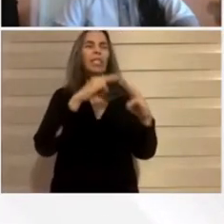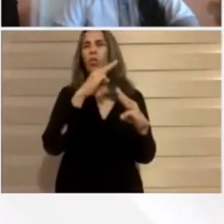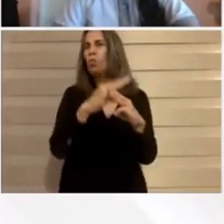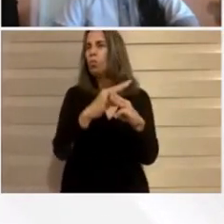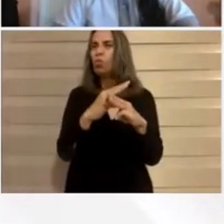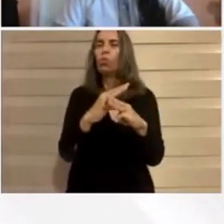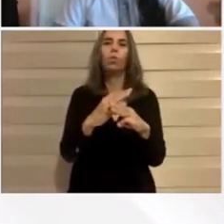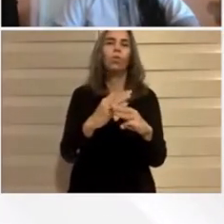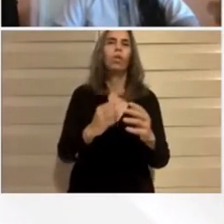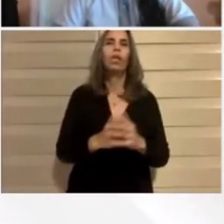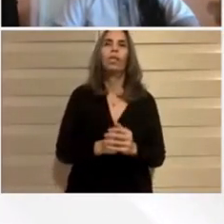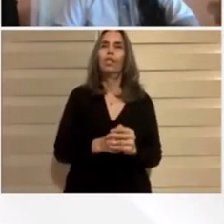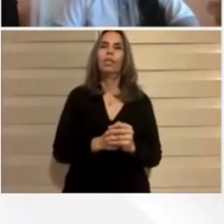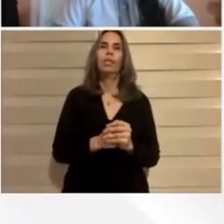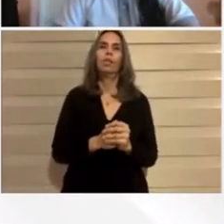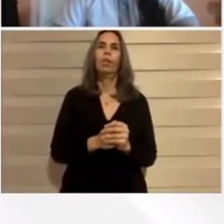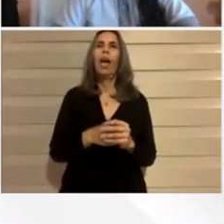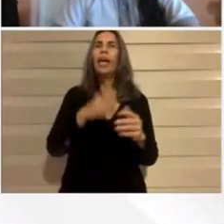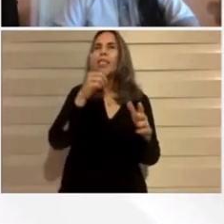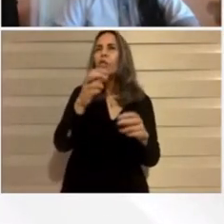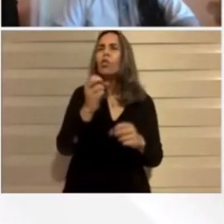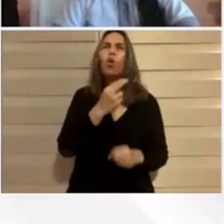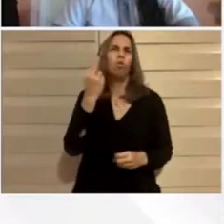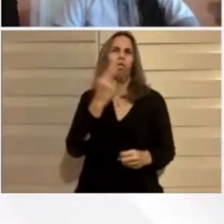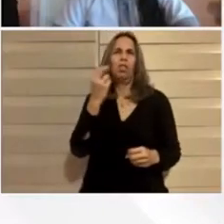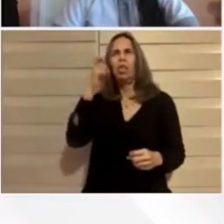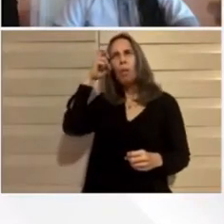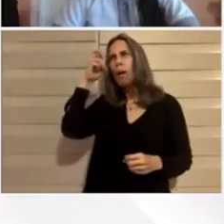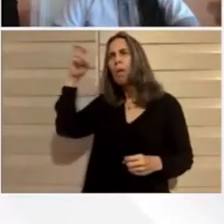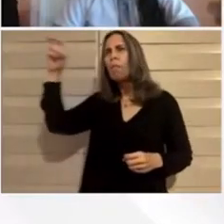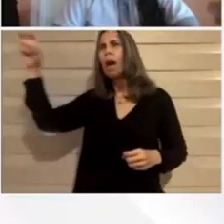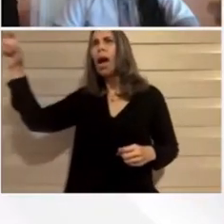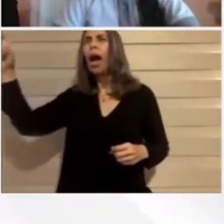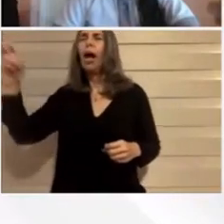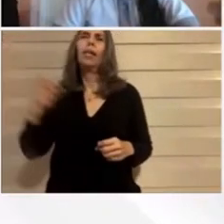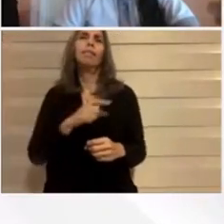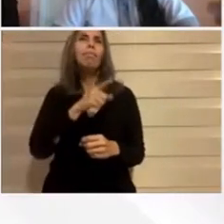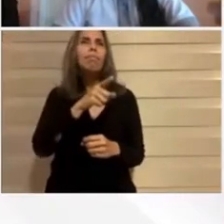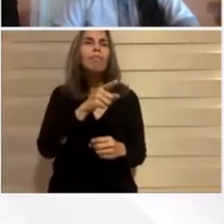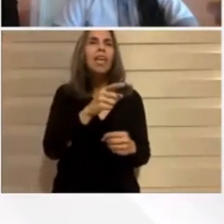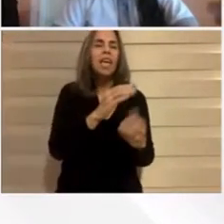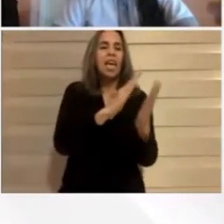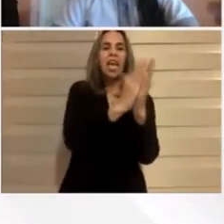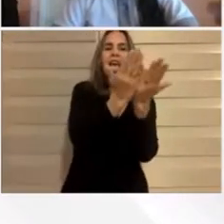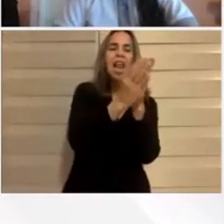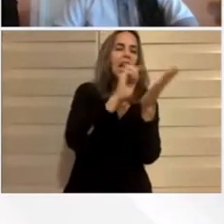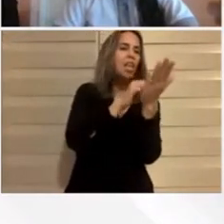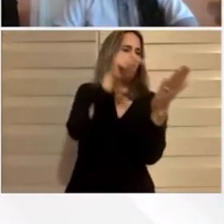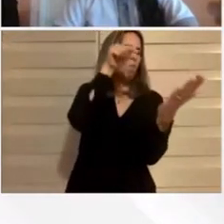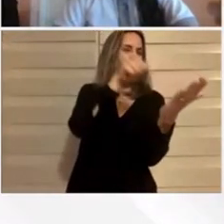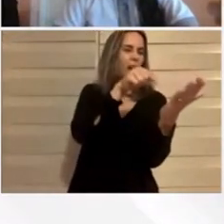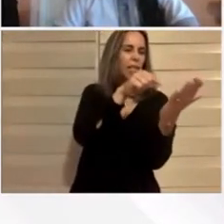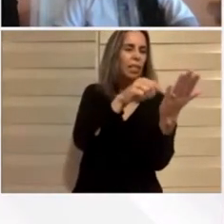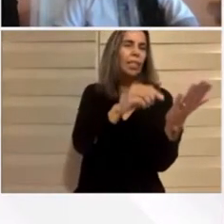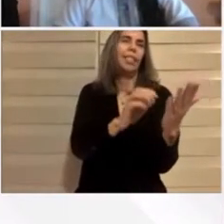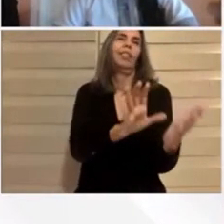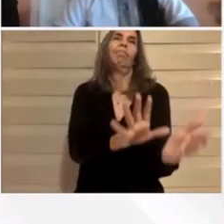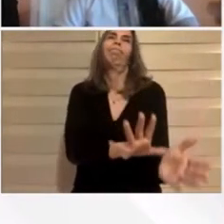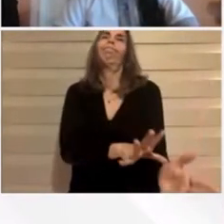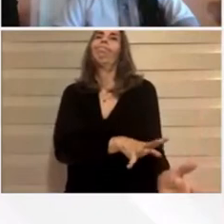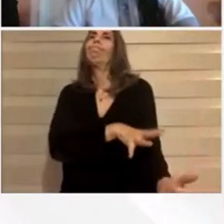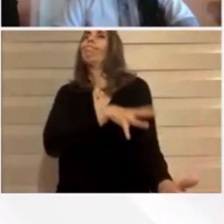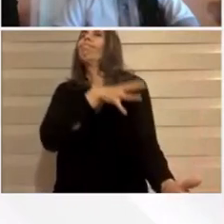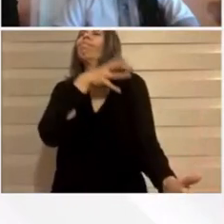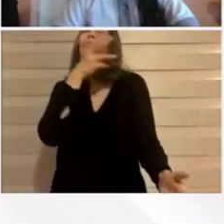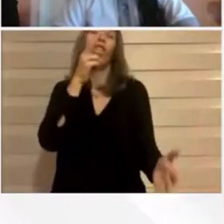ni siquiera trasladarme, sino más bien abrir mi imaginación, abrir la posibilidad de sentir desde el corazón que yo podía transformar